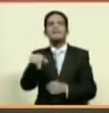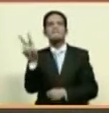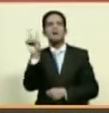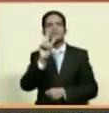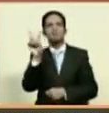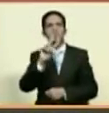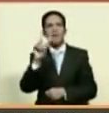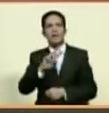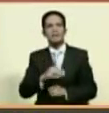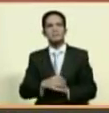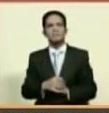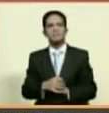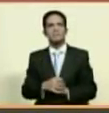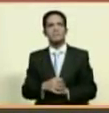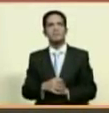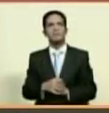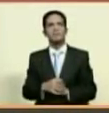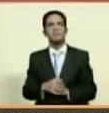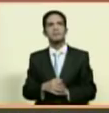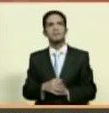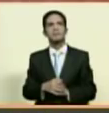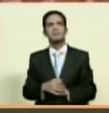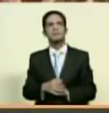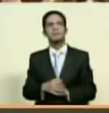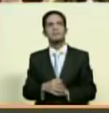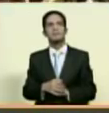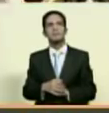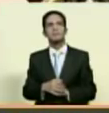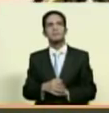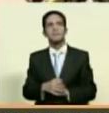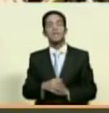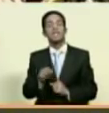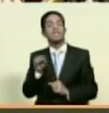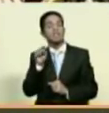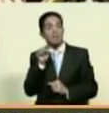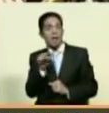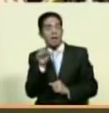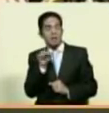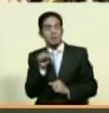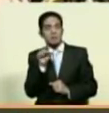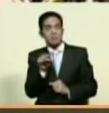Y eso pasa por algunas